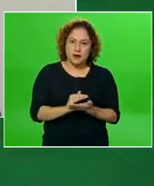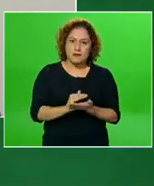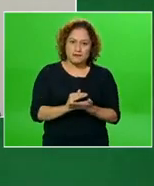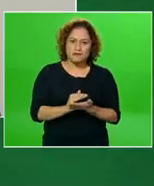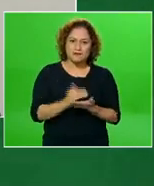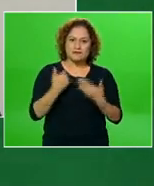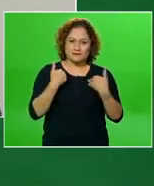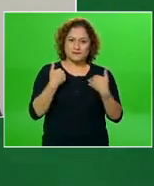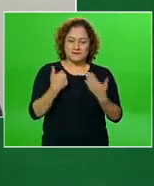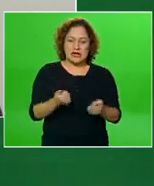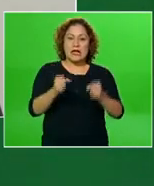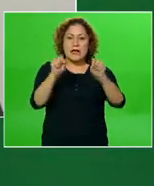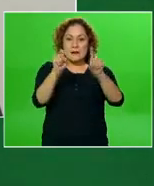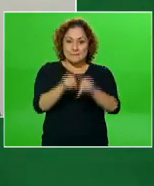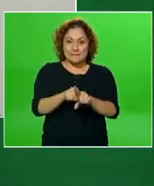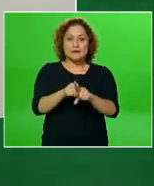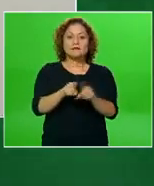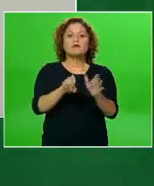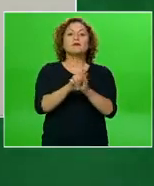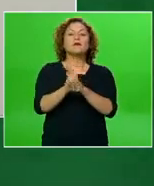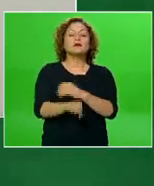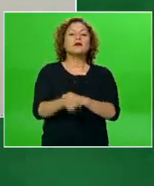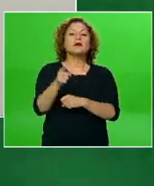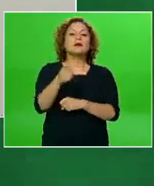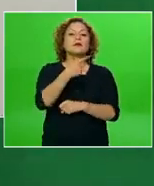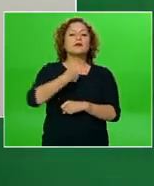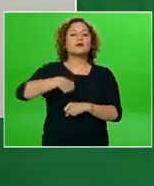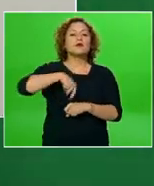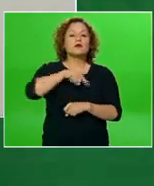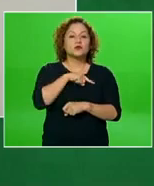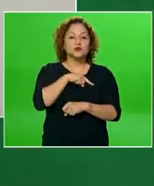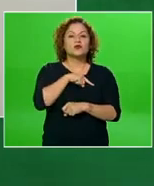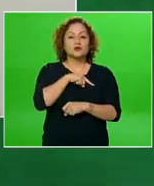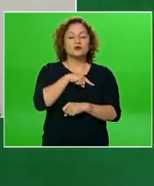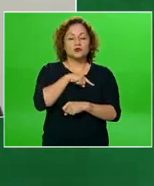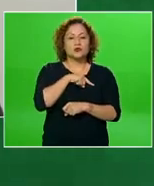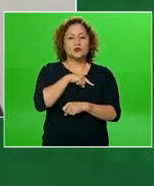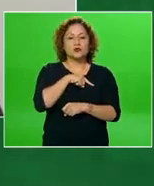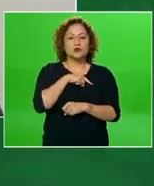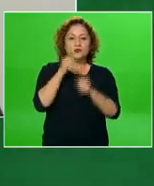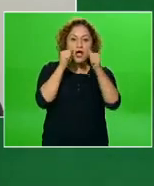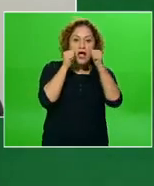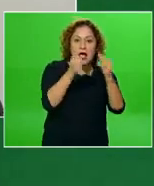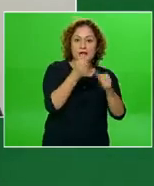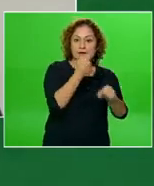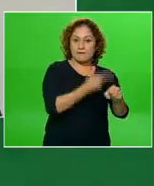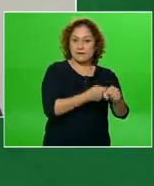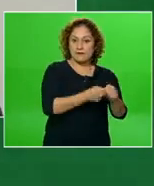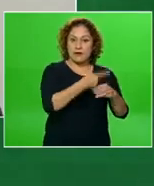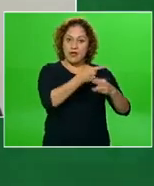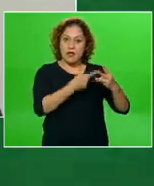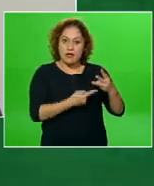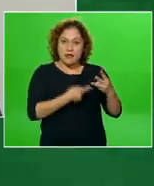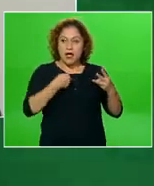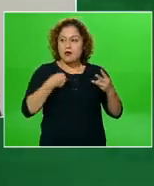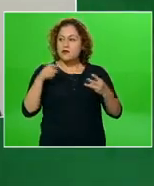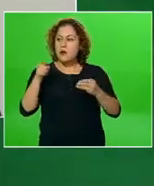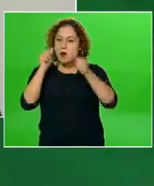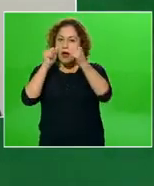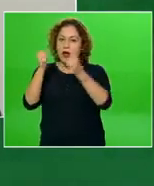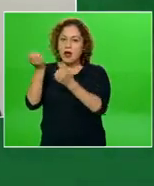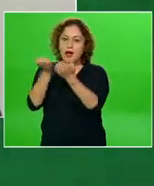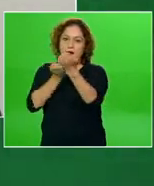constituyen en una forma cómo podemos controlar estas enfermedades porque entonces retomar o empezar a realizar